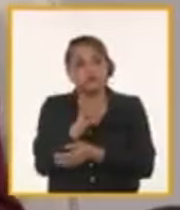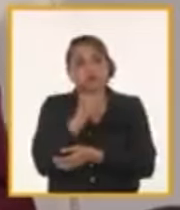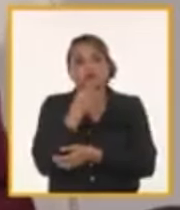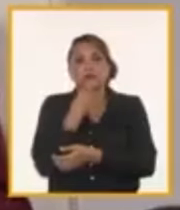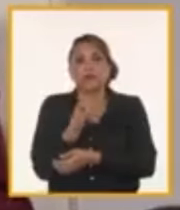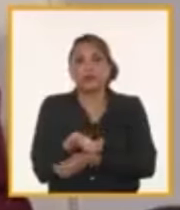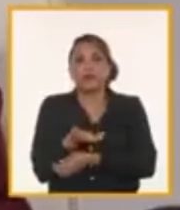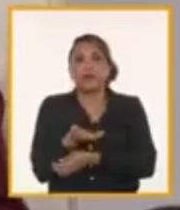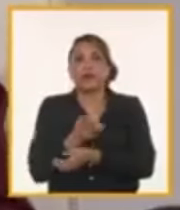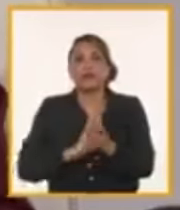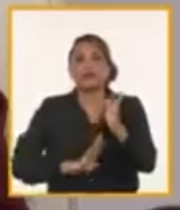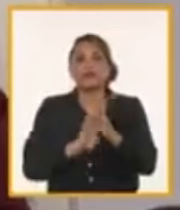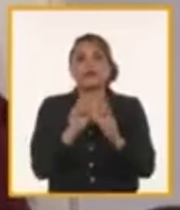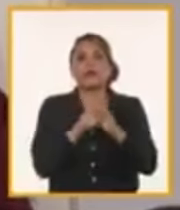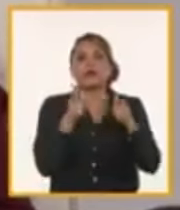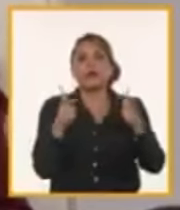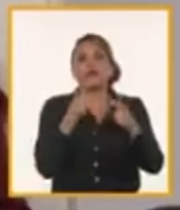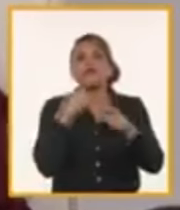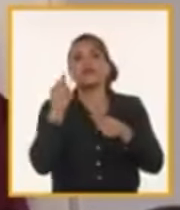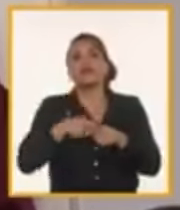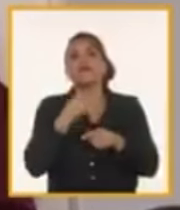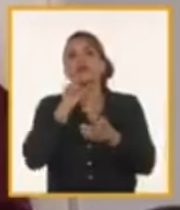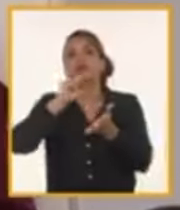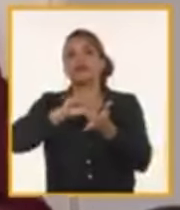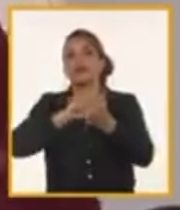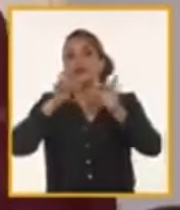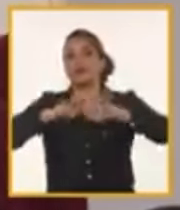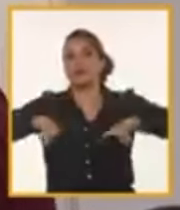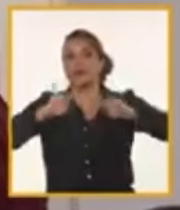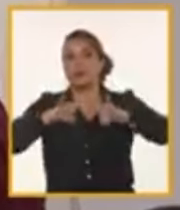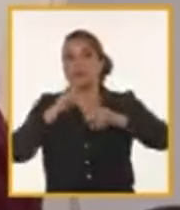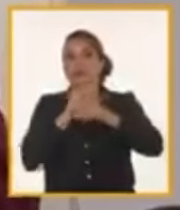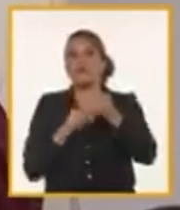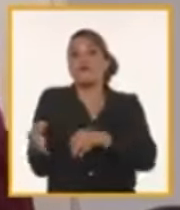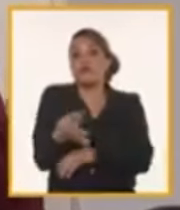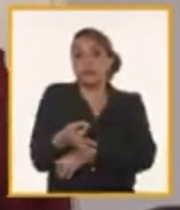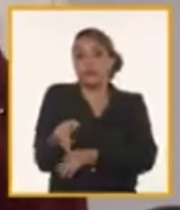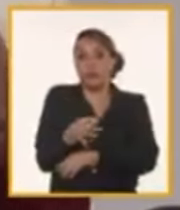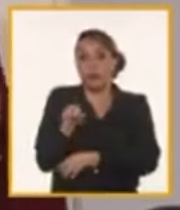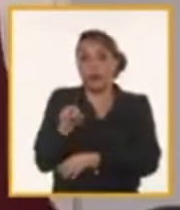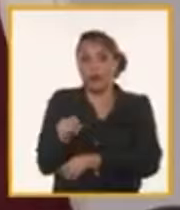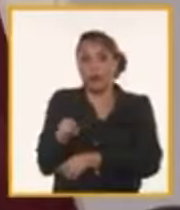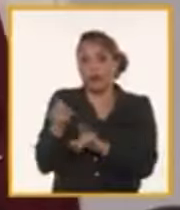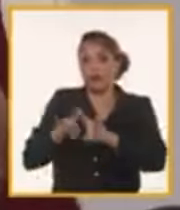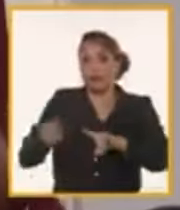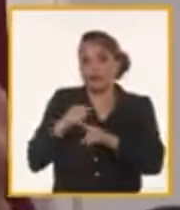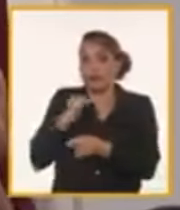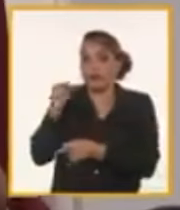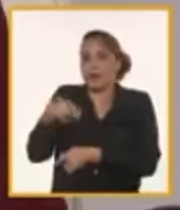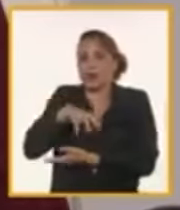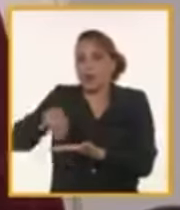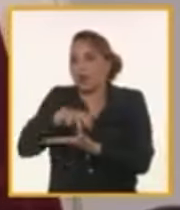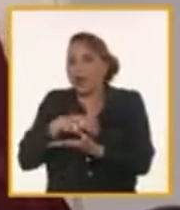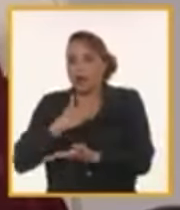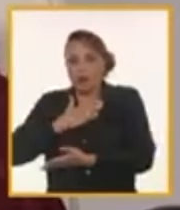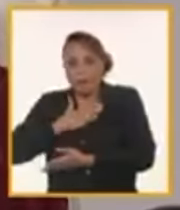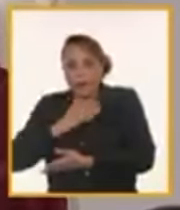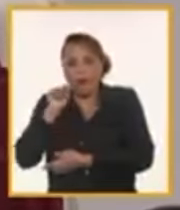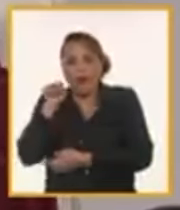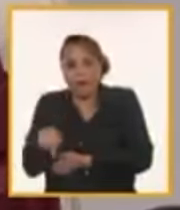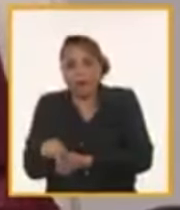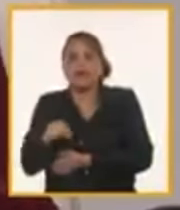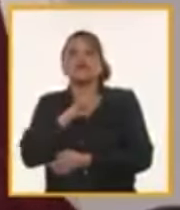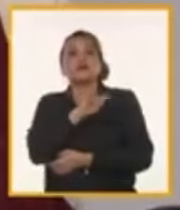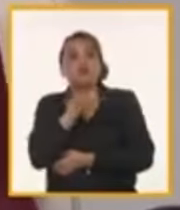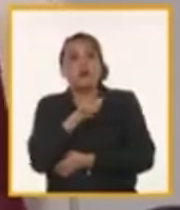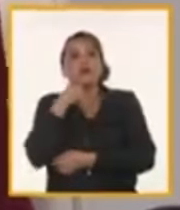superior tenemos que ir una mirada a nuestros centros universitarios municipales Ese es la universidad de mi pedacito de mi terruño que también la tengo